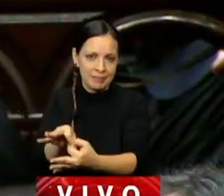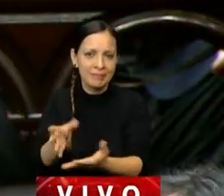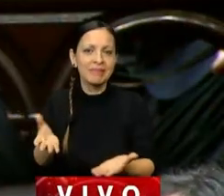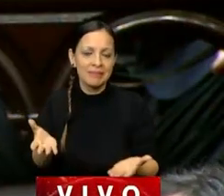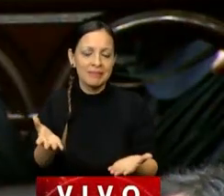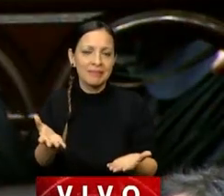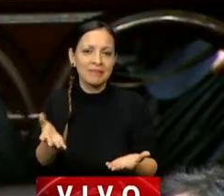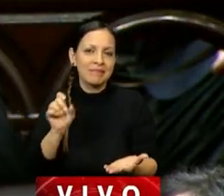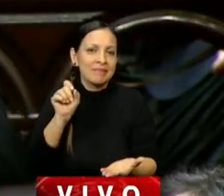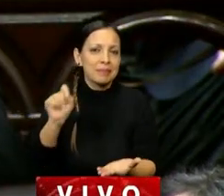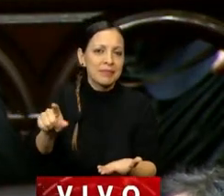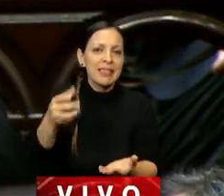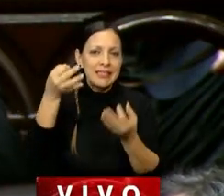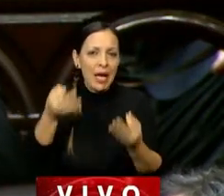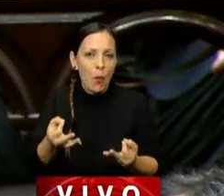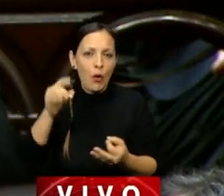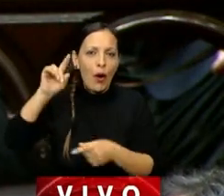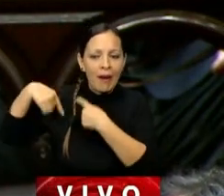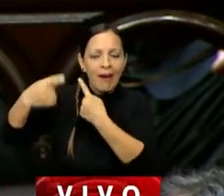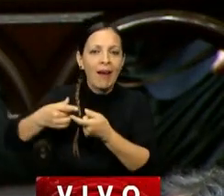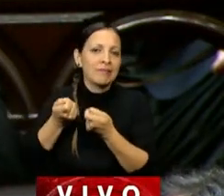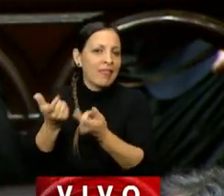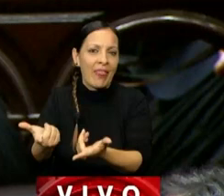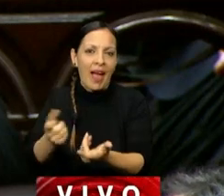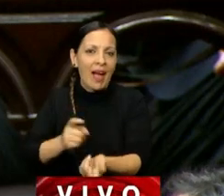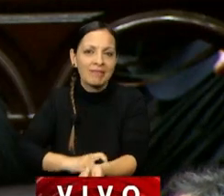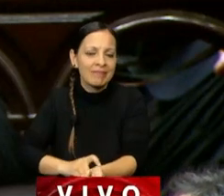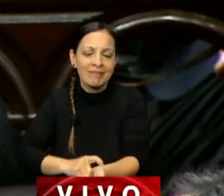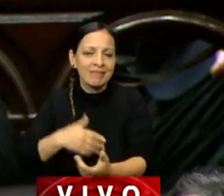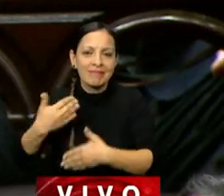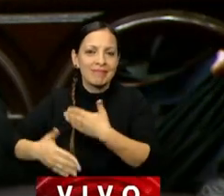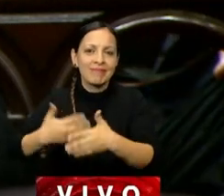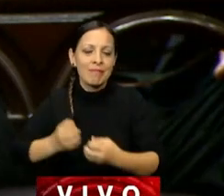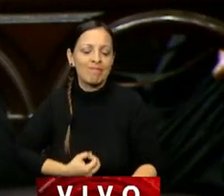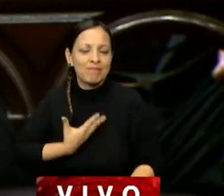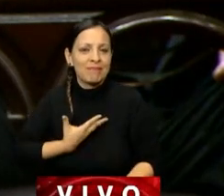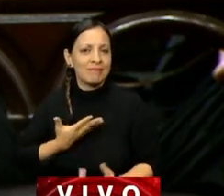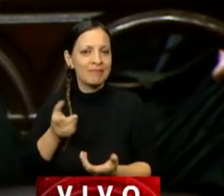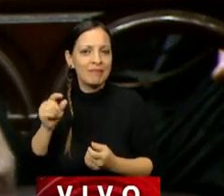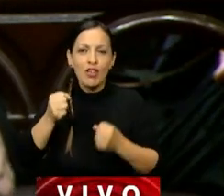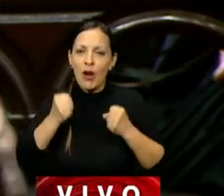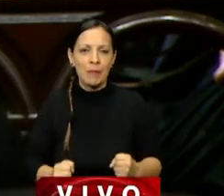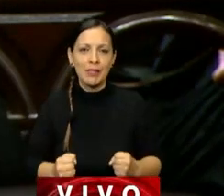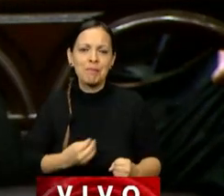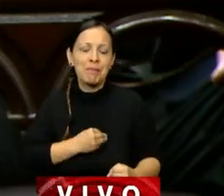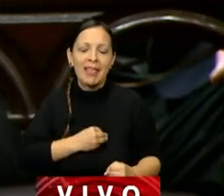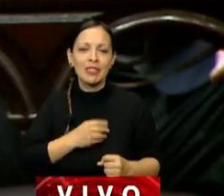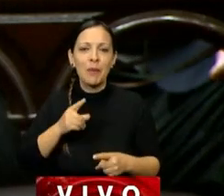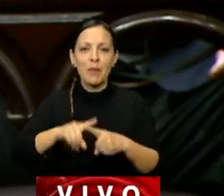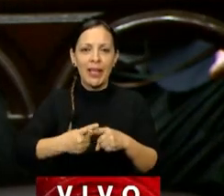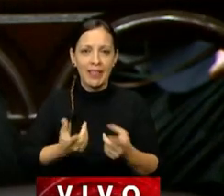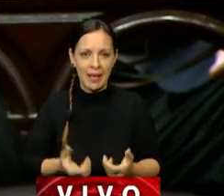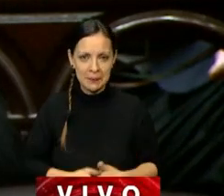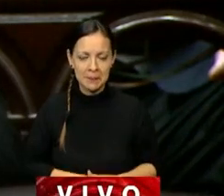que seguramente han ayudado a profundizar y a desarrollar esta convicción y esta pasión por la política?